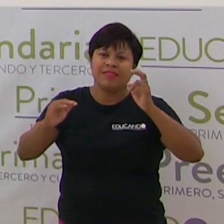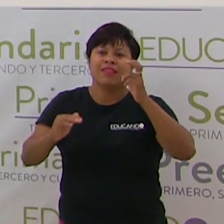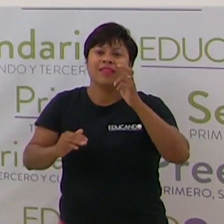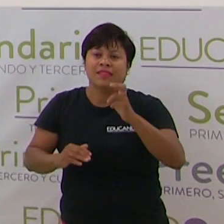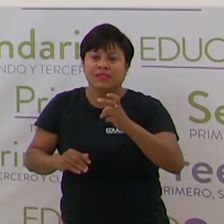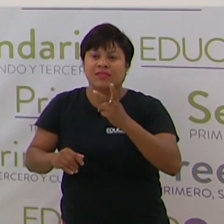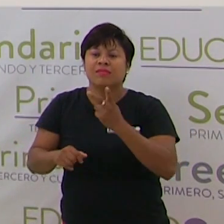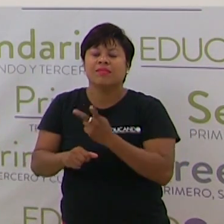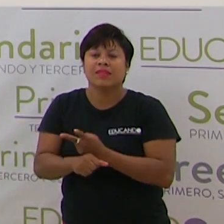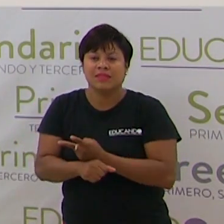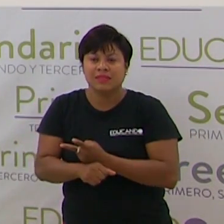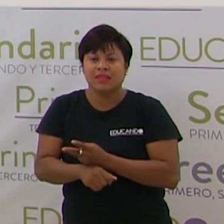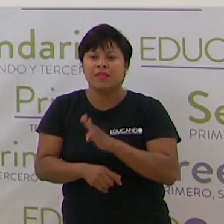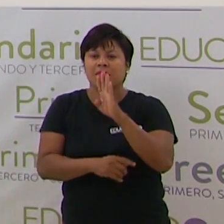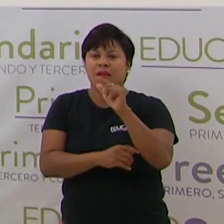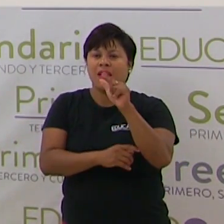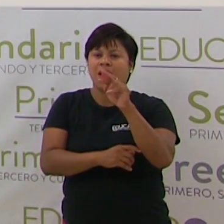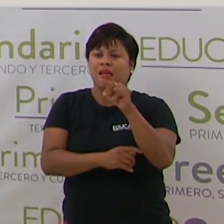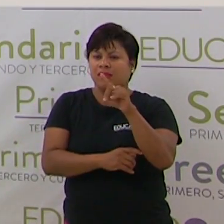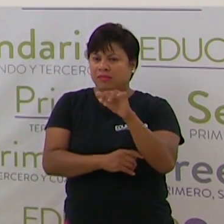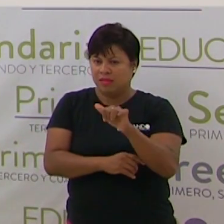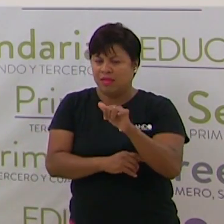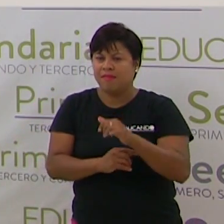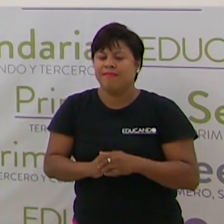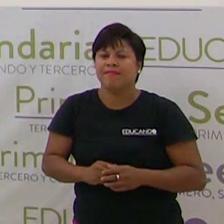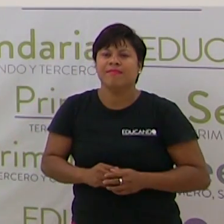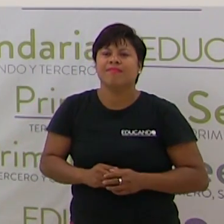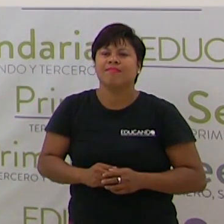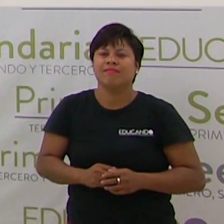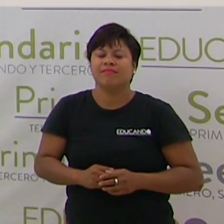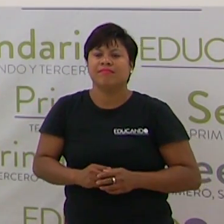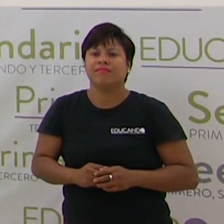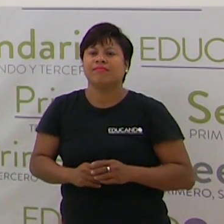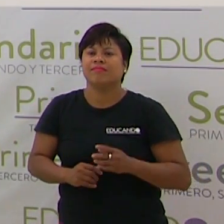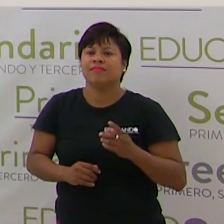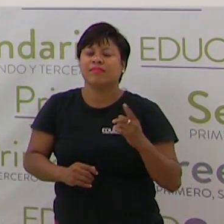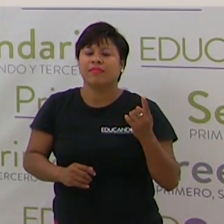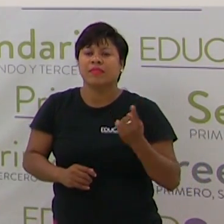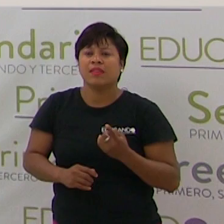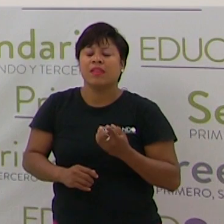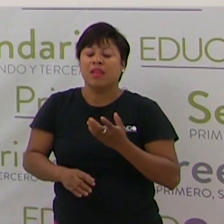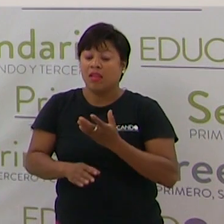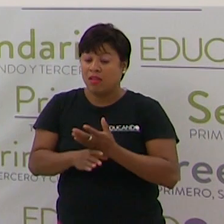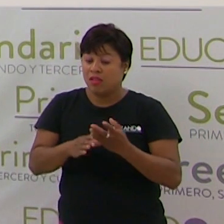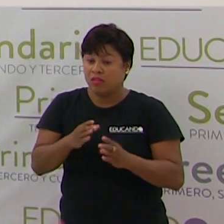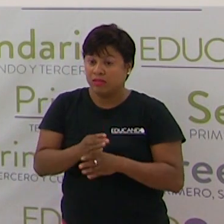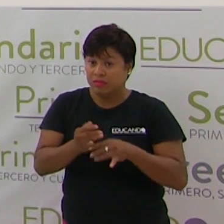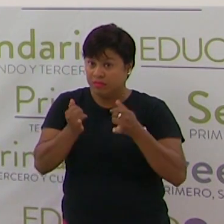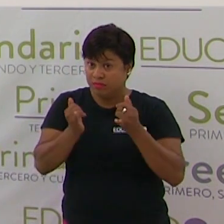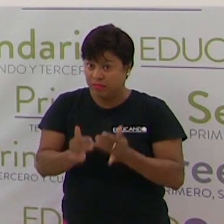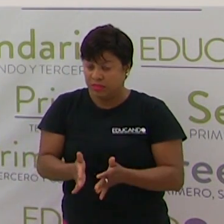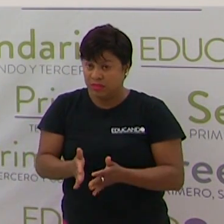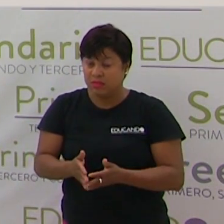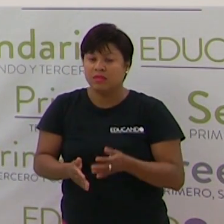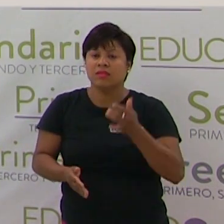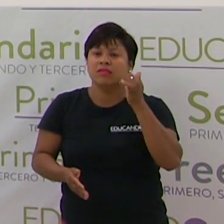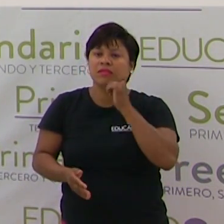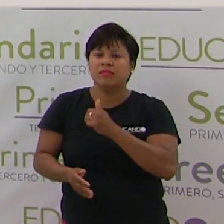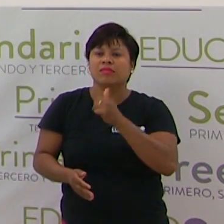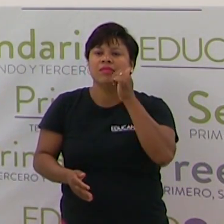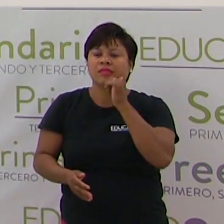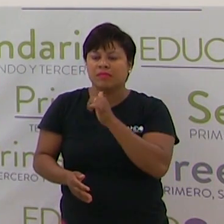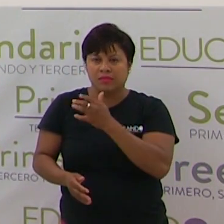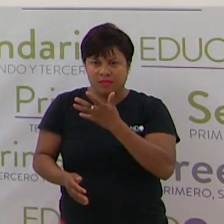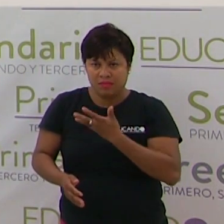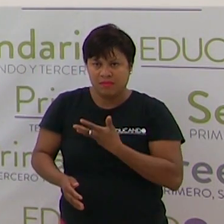en una balanza. Que el objeto que pesa más siempre va a quedar del